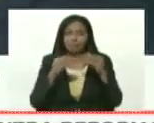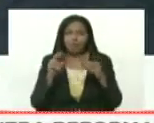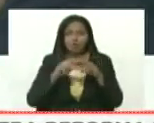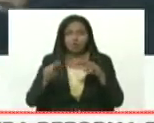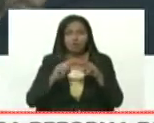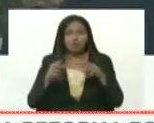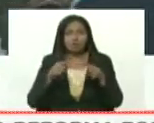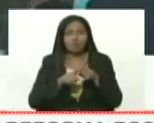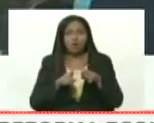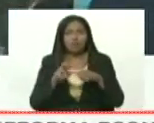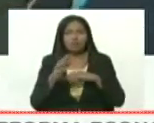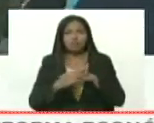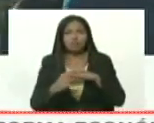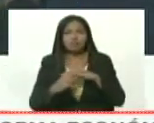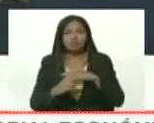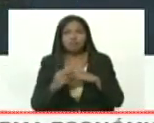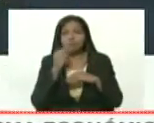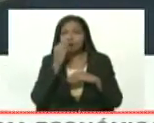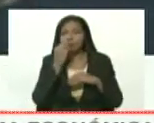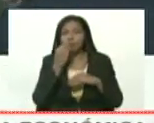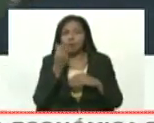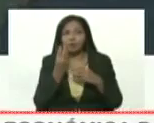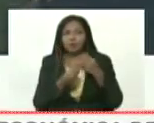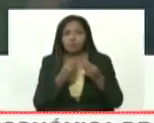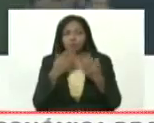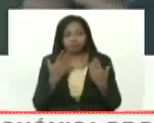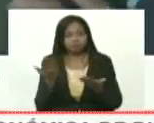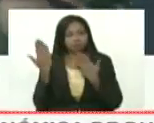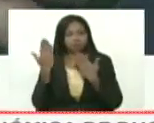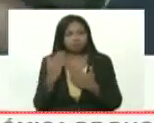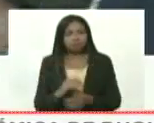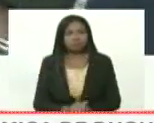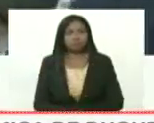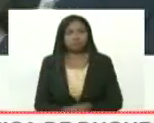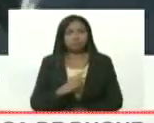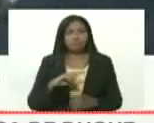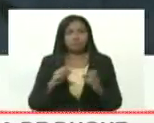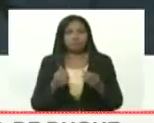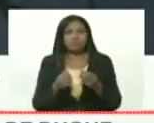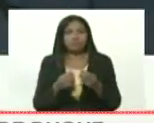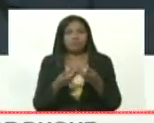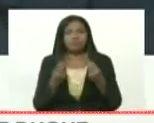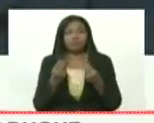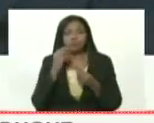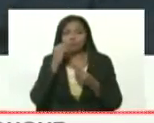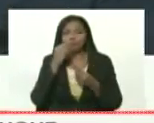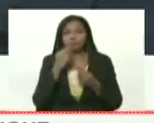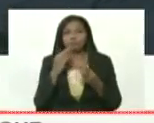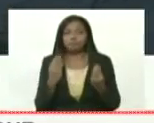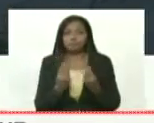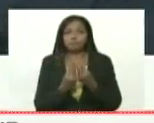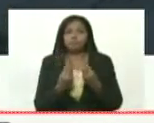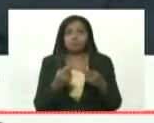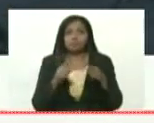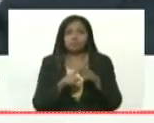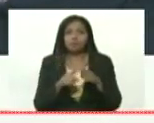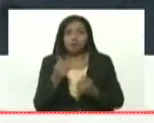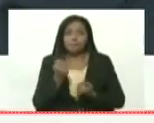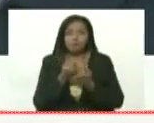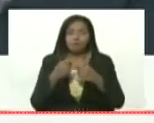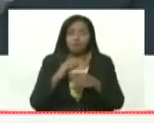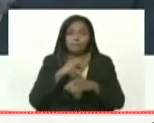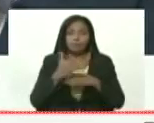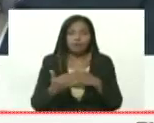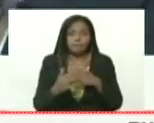municipio de Acevedo. Tenme aquí el micrófono, vamos a probarlo. Adelante. Y aquí hemos hecho varias pruebas. Esto viene a complementar, presidente, el